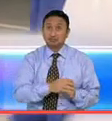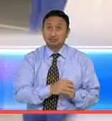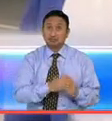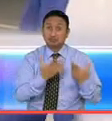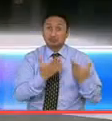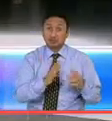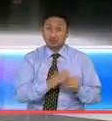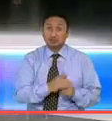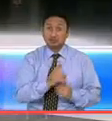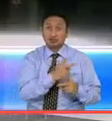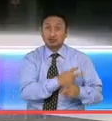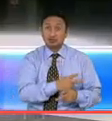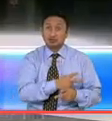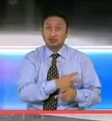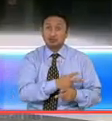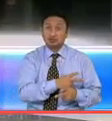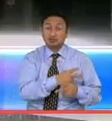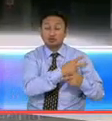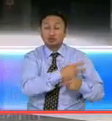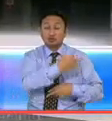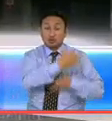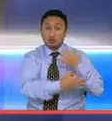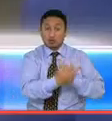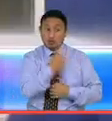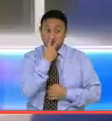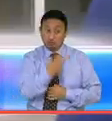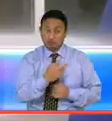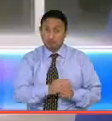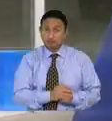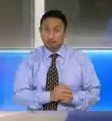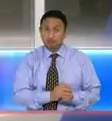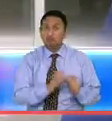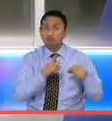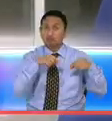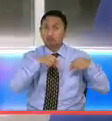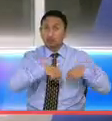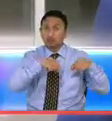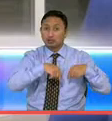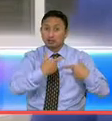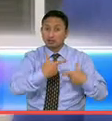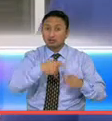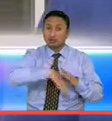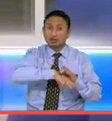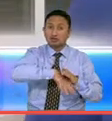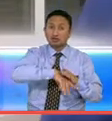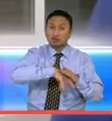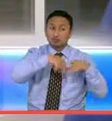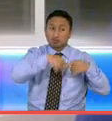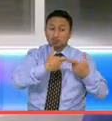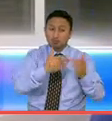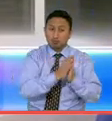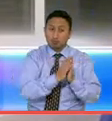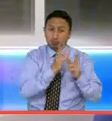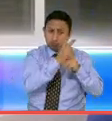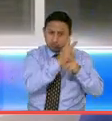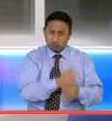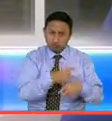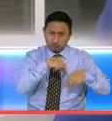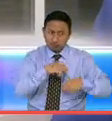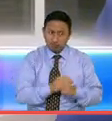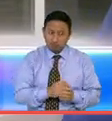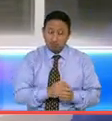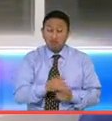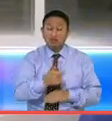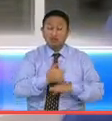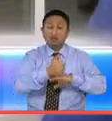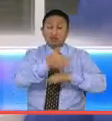puesto el ojo el Consejo Nacional de la Judicatura. Aquí aparentemente en el sorteo para la acción de protección se designó a dedo a la